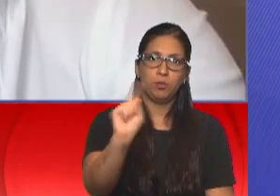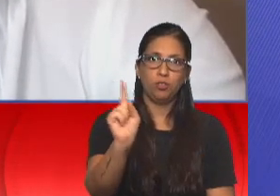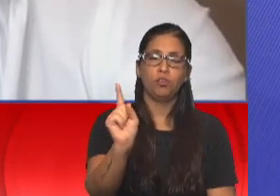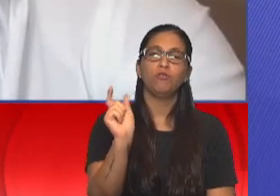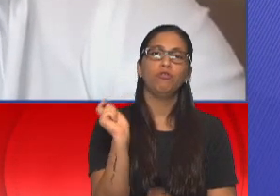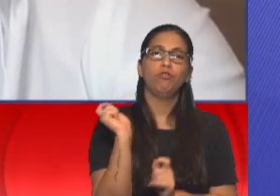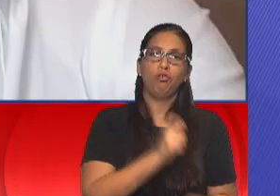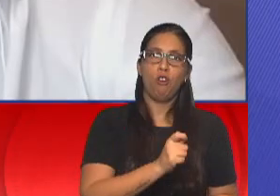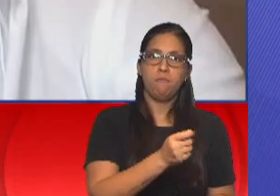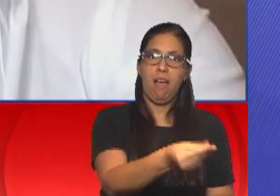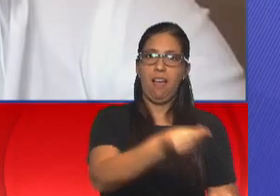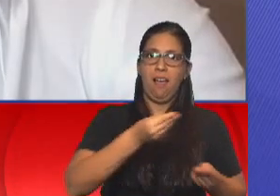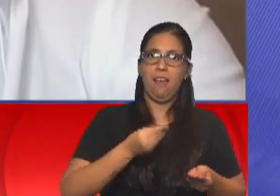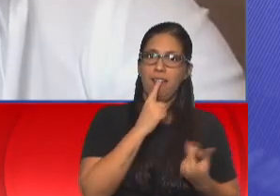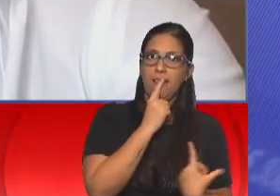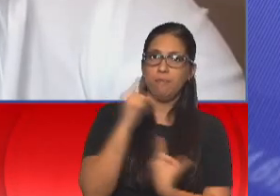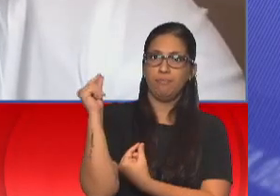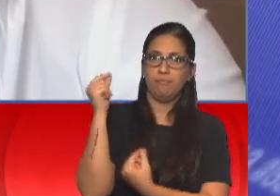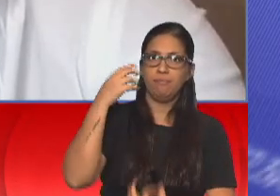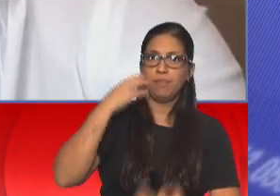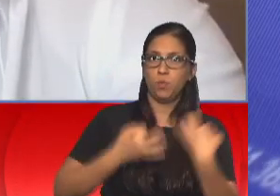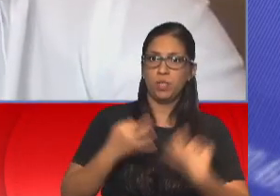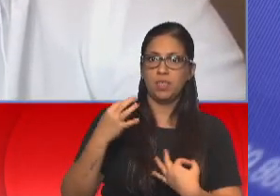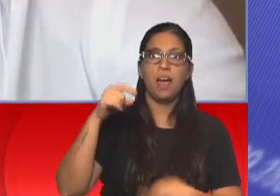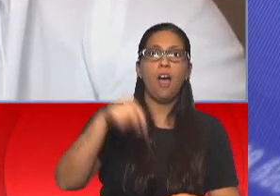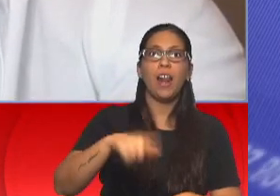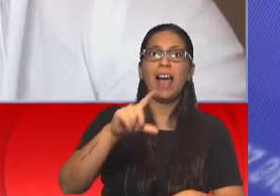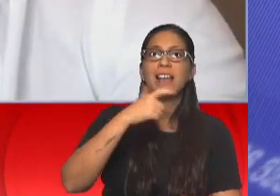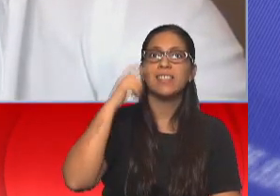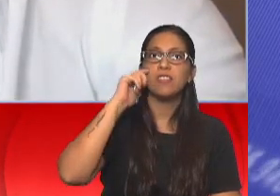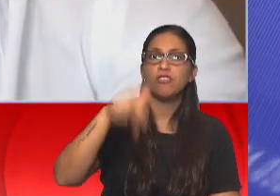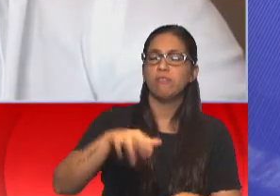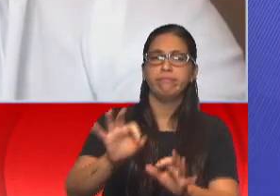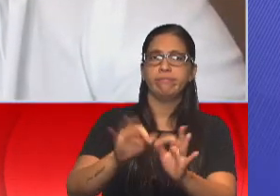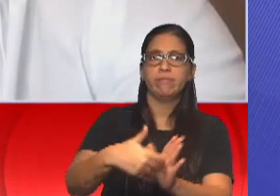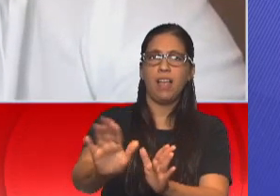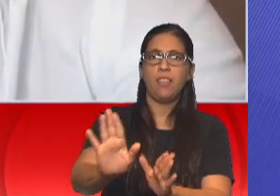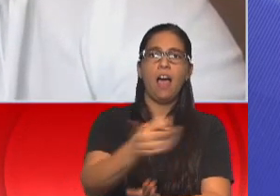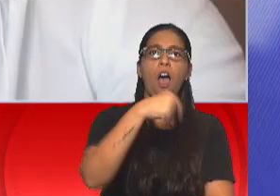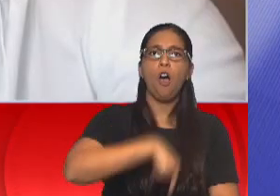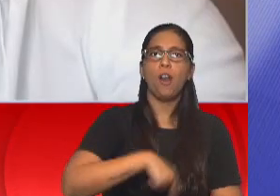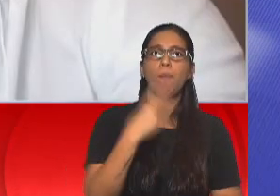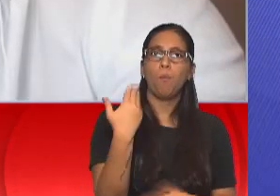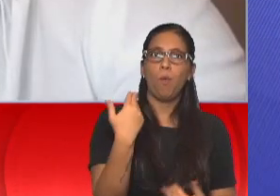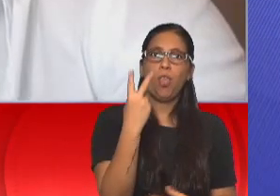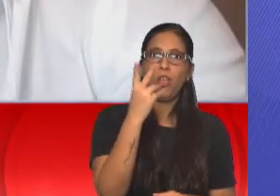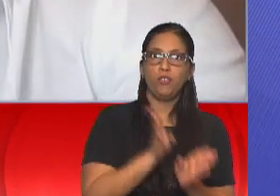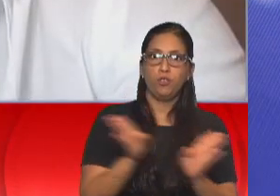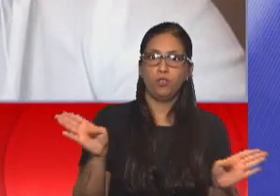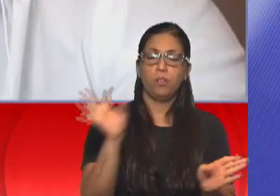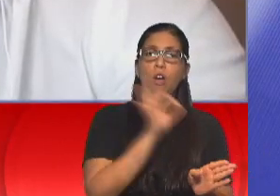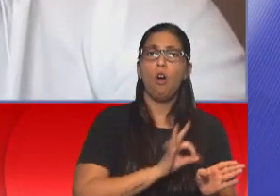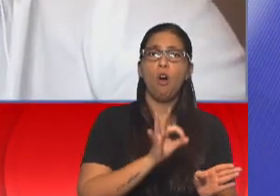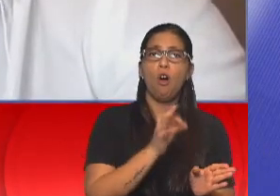Entonces, la Cámara de Casación ahora, en este momento, la Corte Suprema, en este momento tiene dos posibilidades. O aceptar